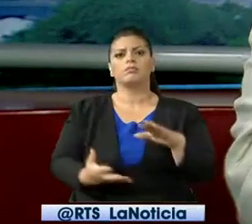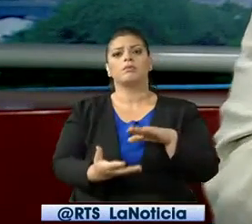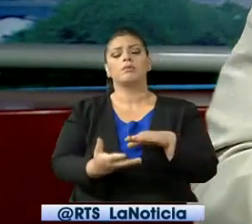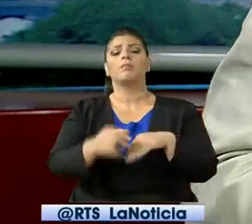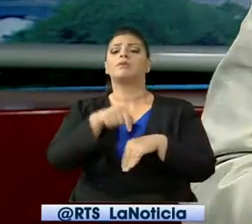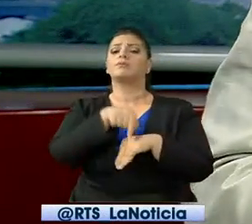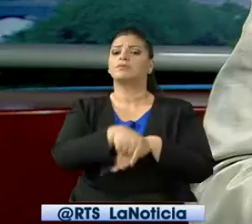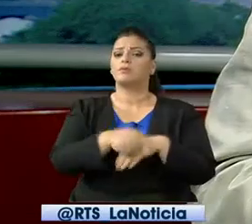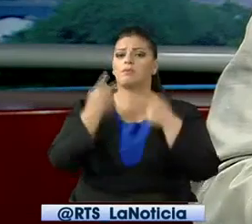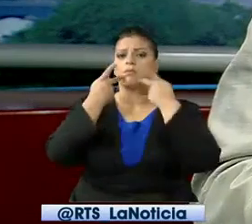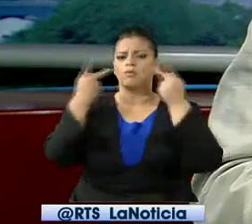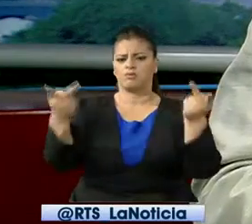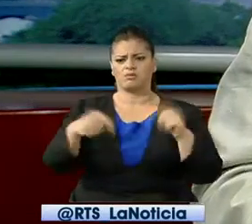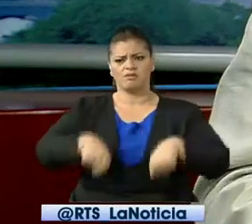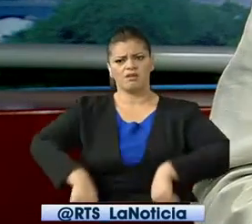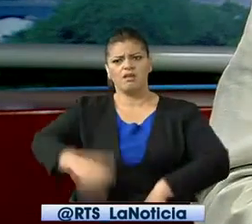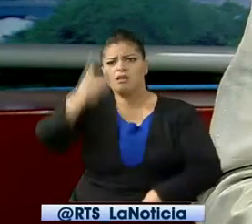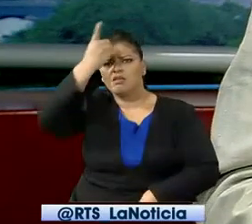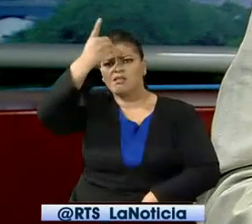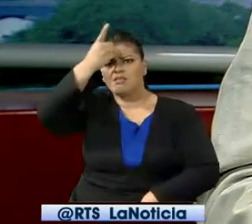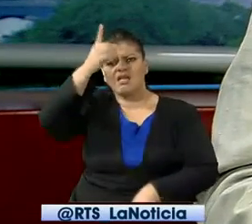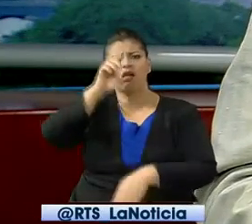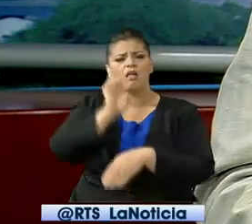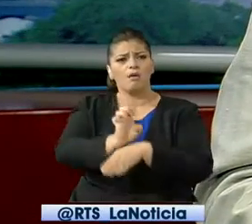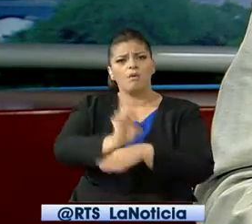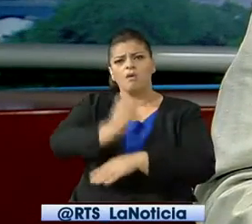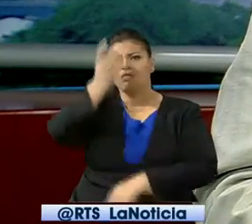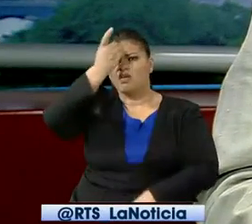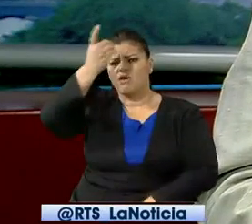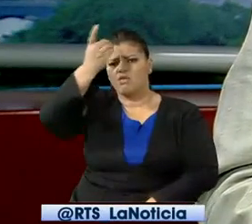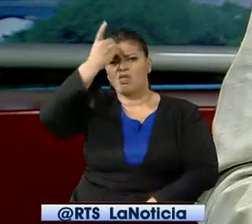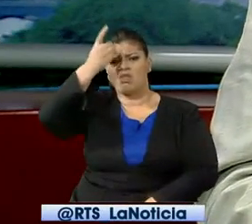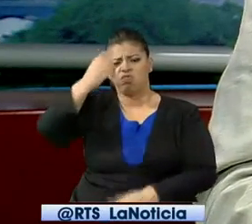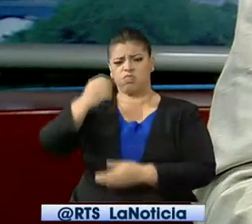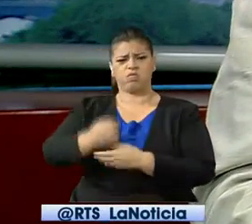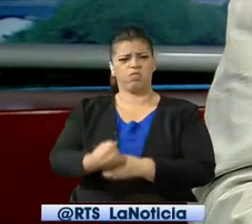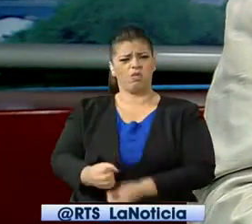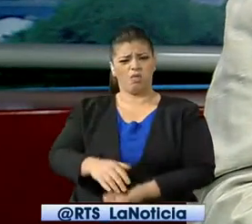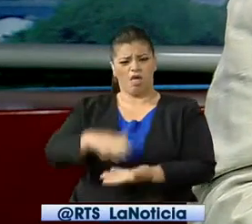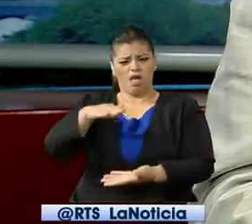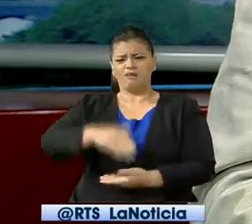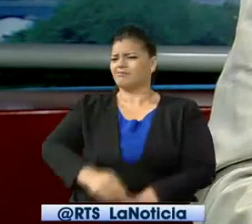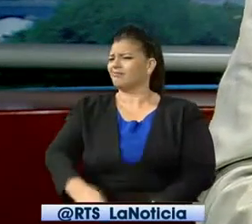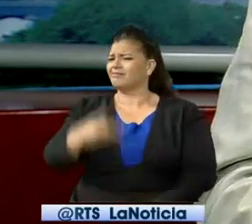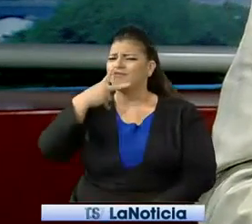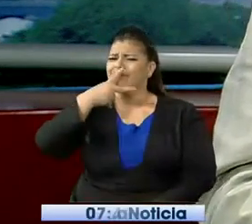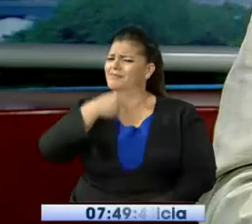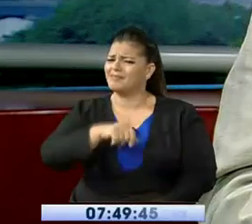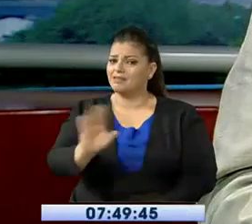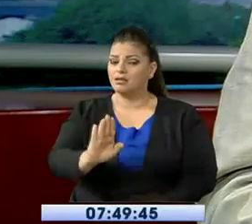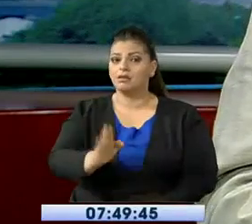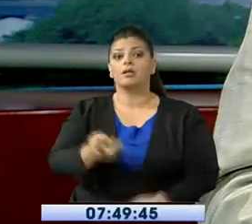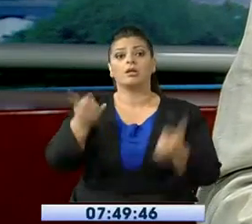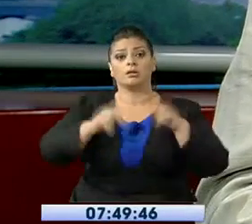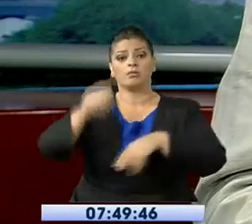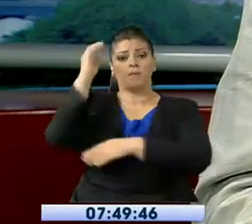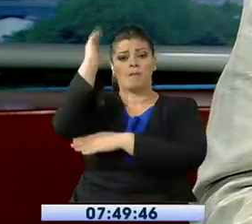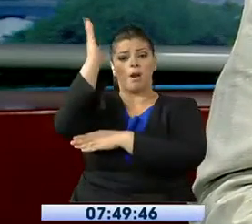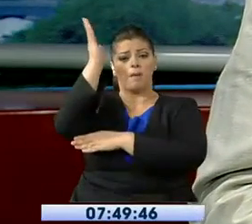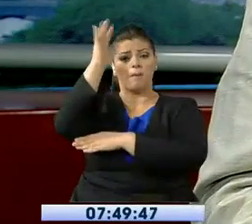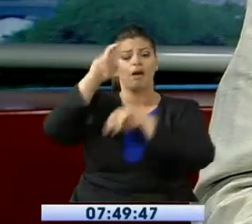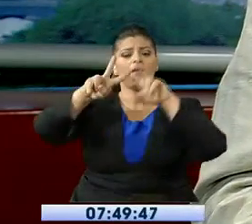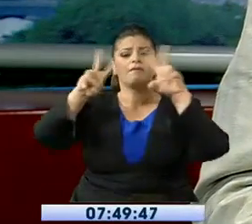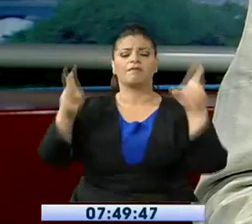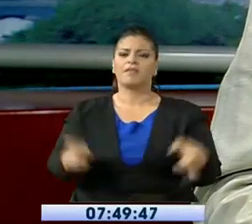un alto nivel de endeudamiento externo. Además, disertó en una conferencia magistral sobre macroeconomía, transformación